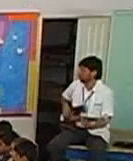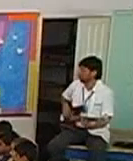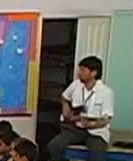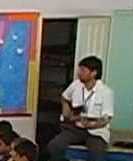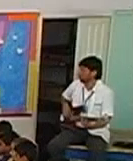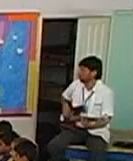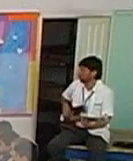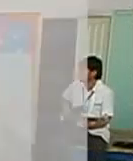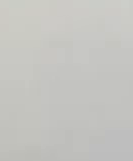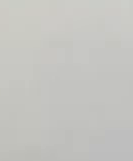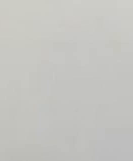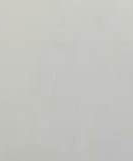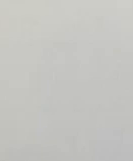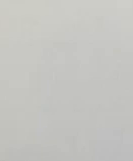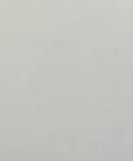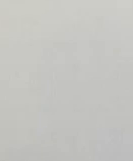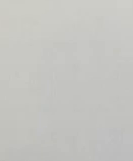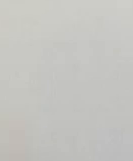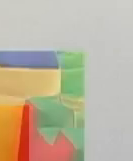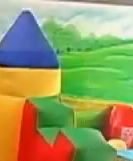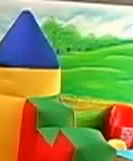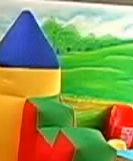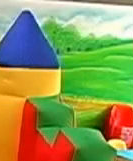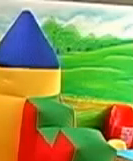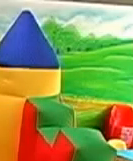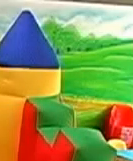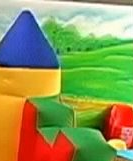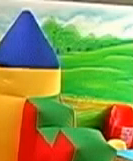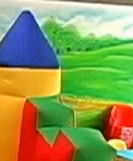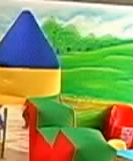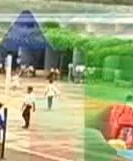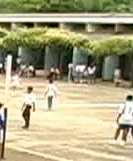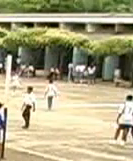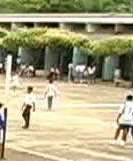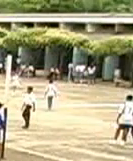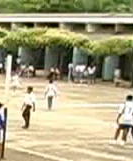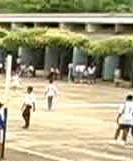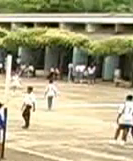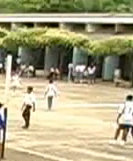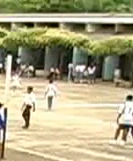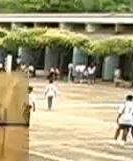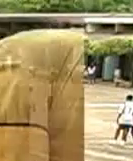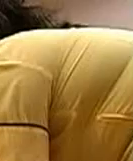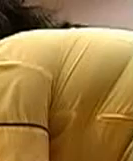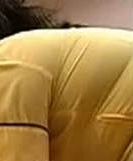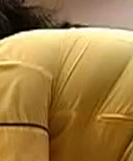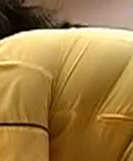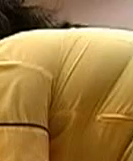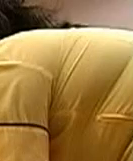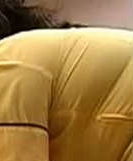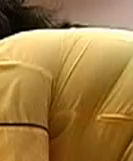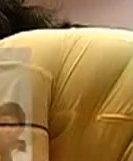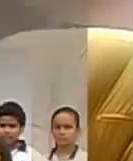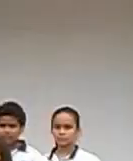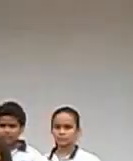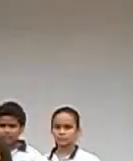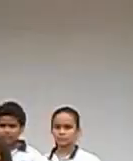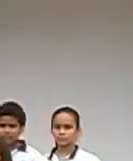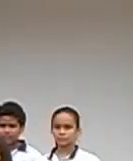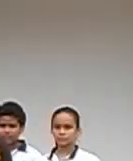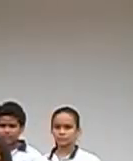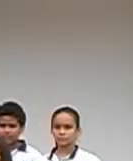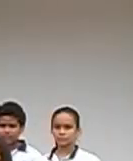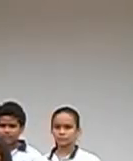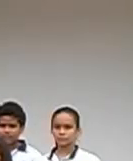Parnaso. Más de 50 años formando a los hijos de los trabajadores de Ecopetrol. Servicio de bienestar estudiantil, comprometidos con el